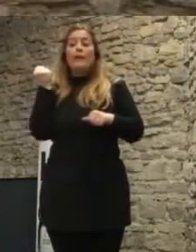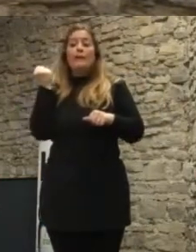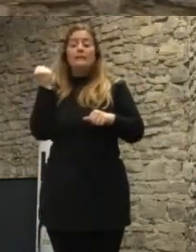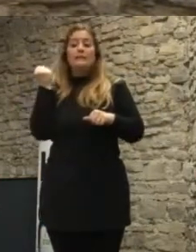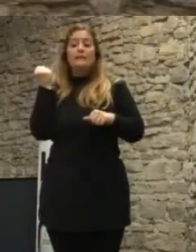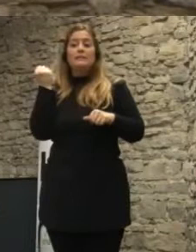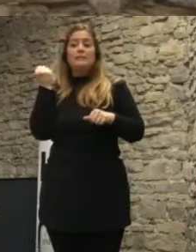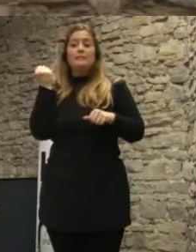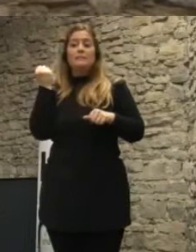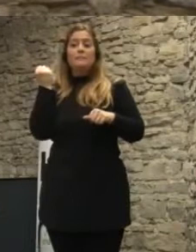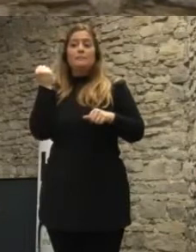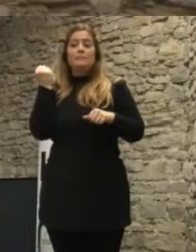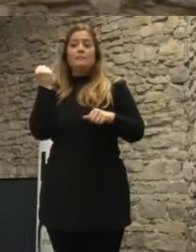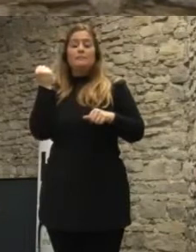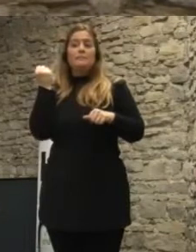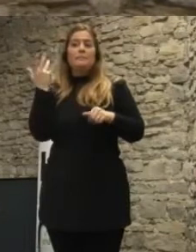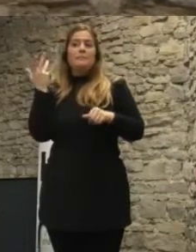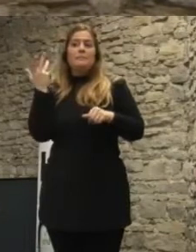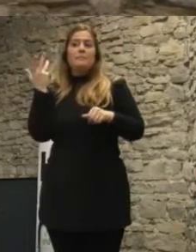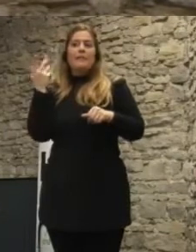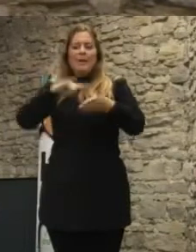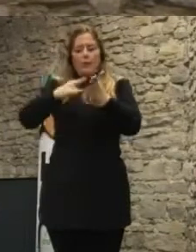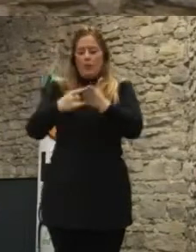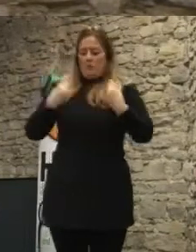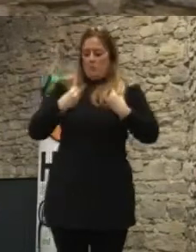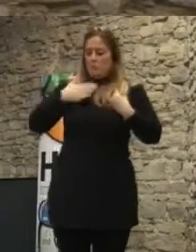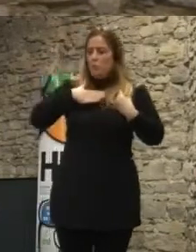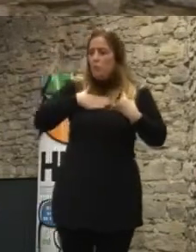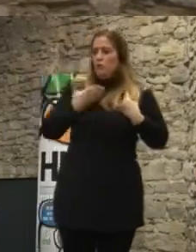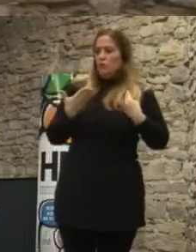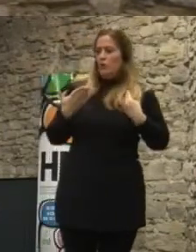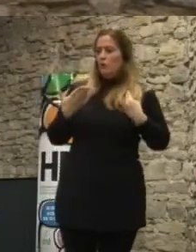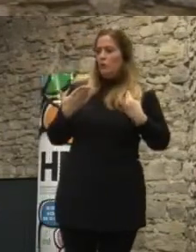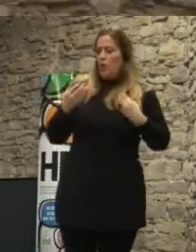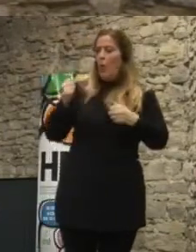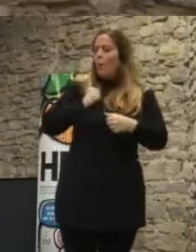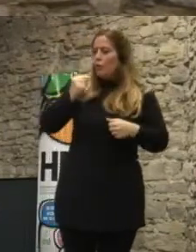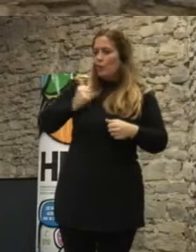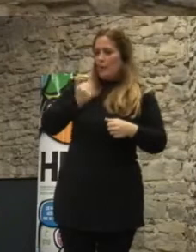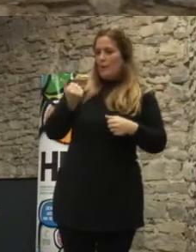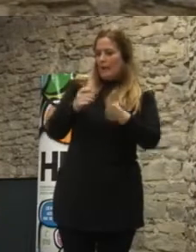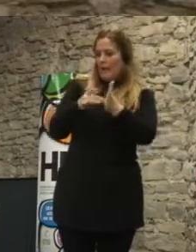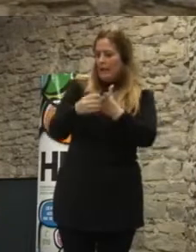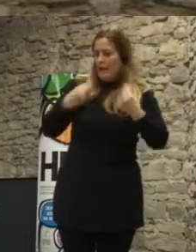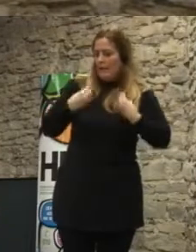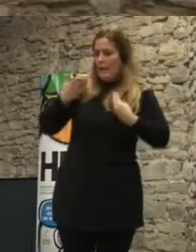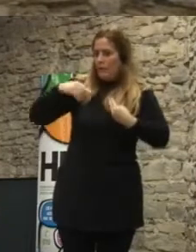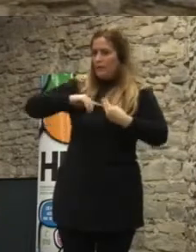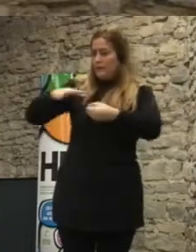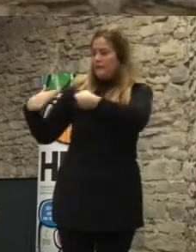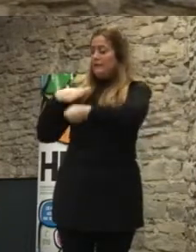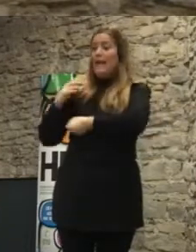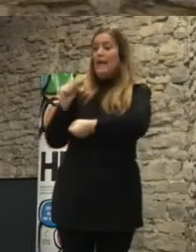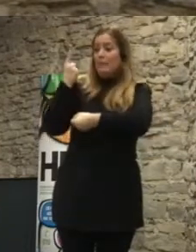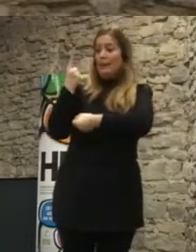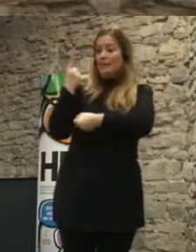nuestras posibilidades, nuestras expectativas, nuestros proyectos vitales, ¿no?, nuestras oportunidades y nuestra calidad de vida, cada